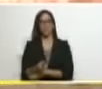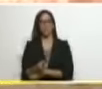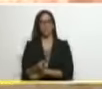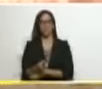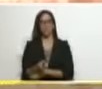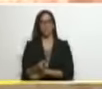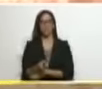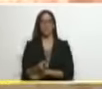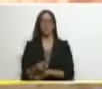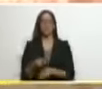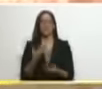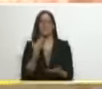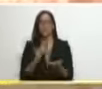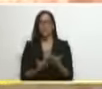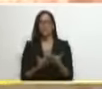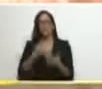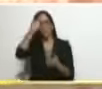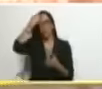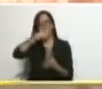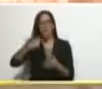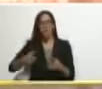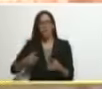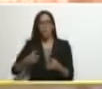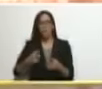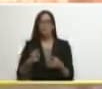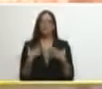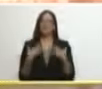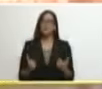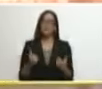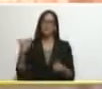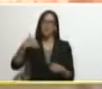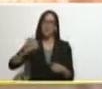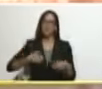pueblo para la recuperación de los derechos históricos